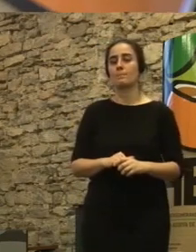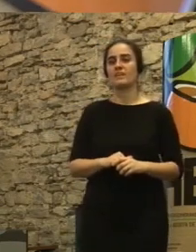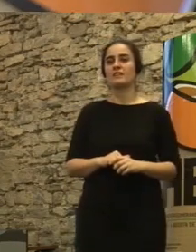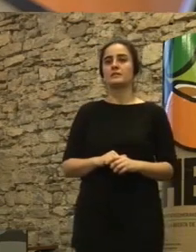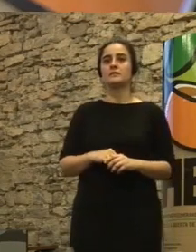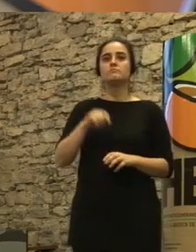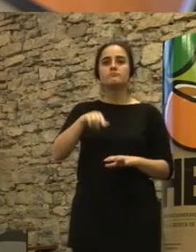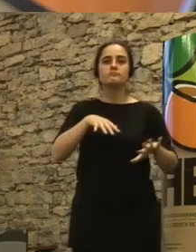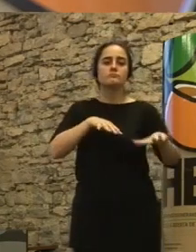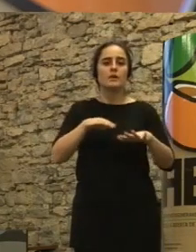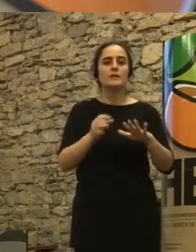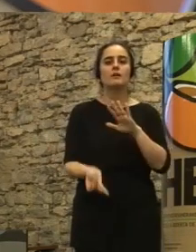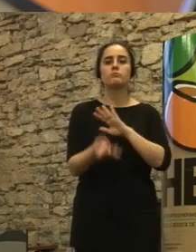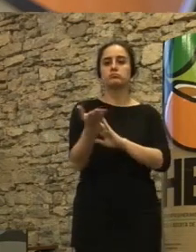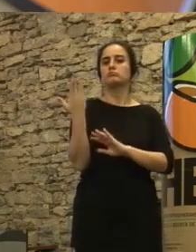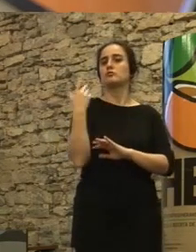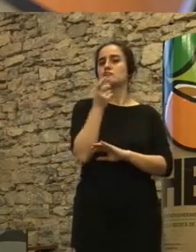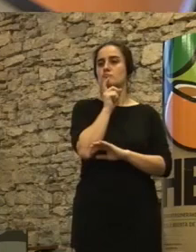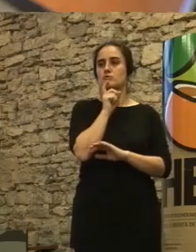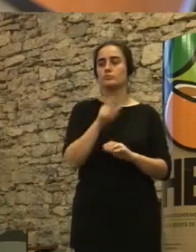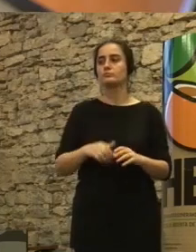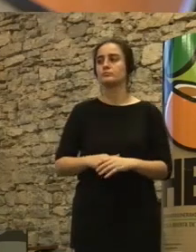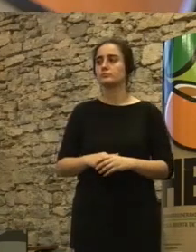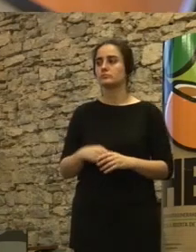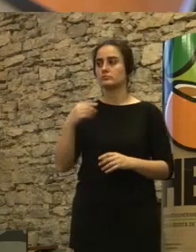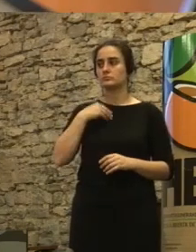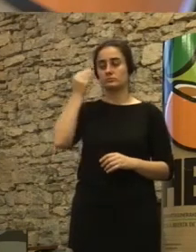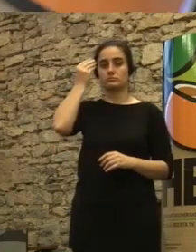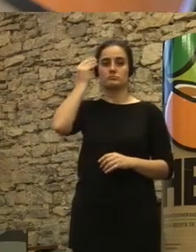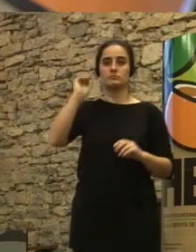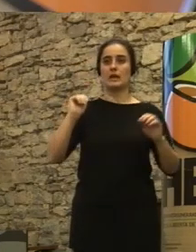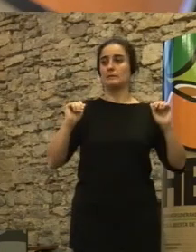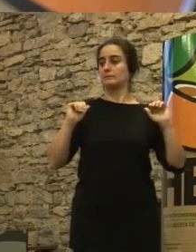¿Cómo nació este movimiento? Bueno, pues yo creo que en un principio